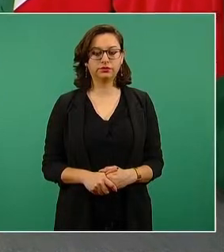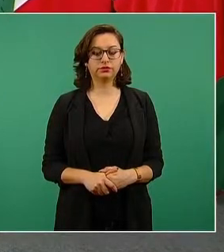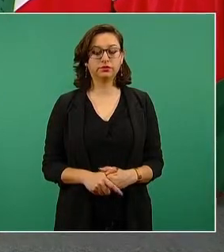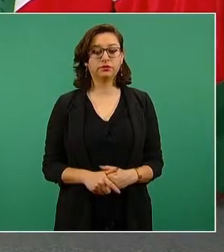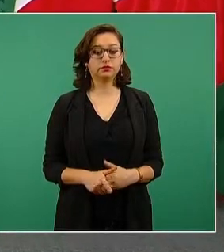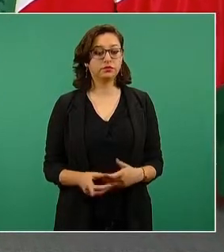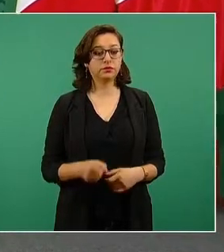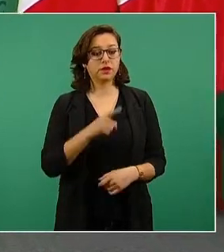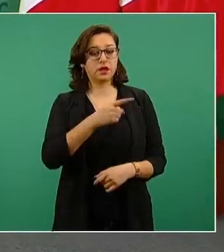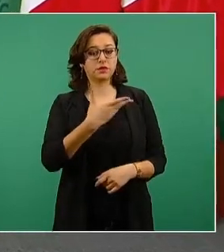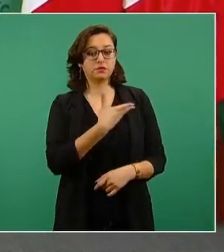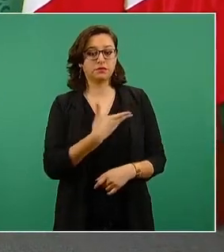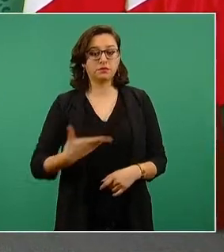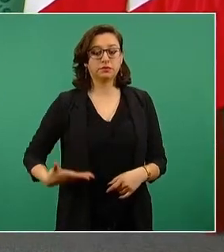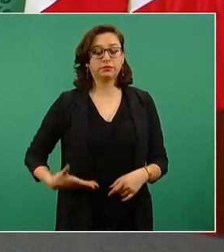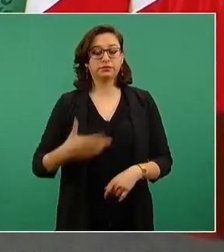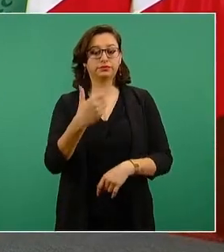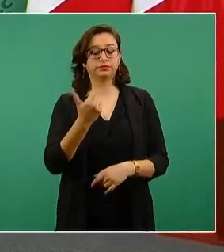Macron